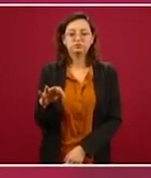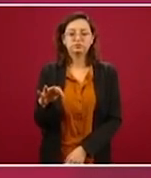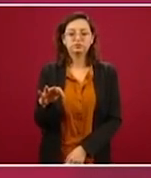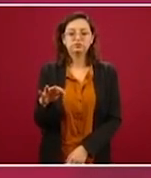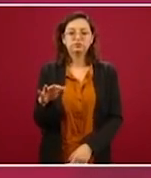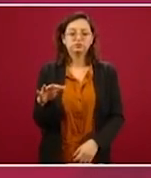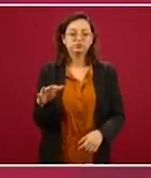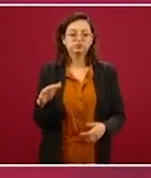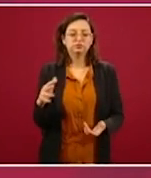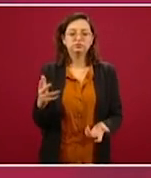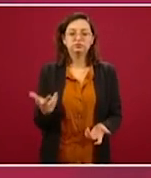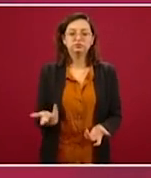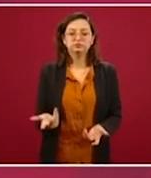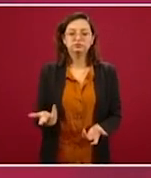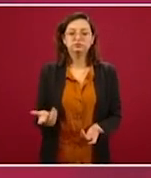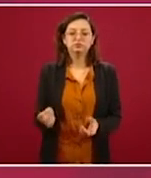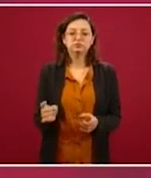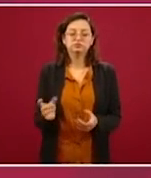situación